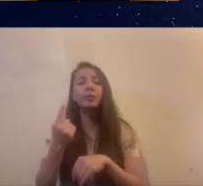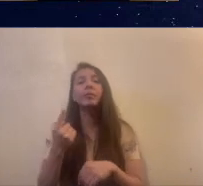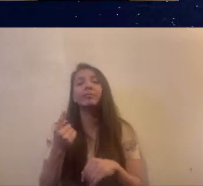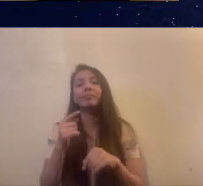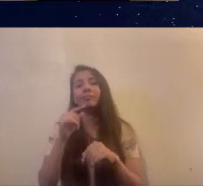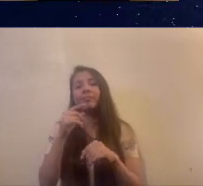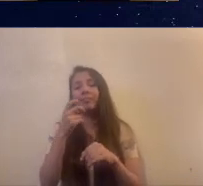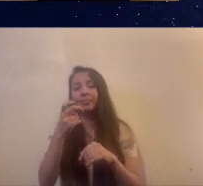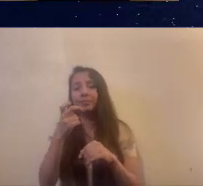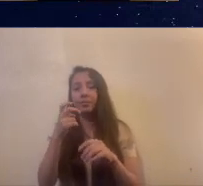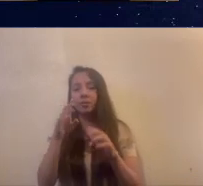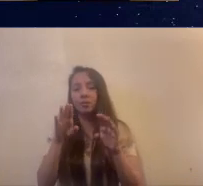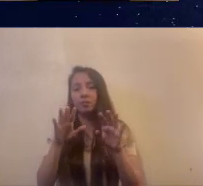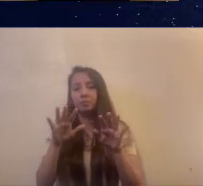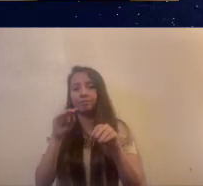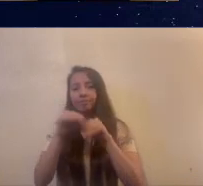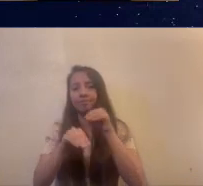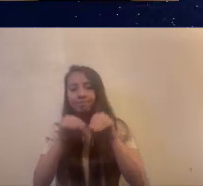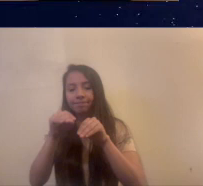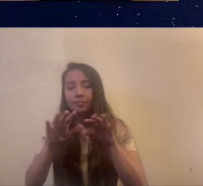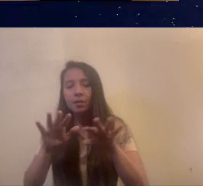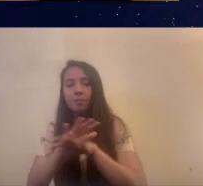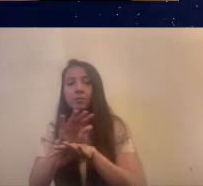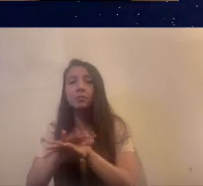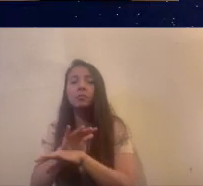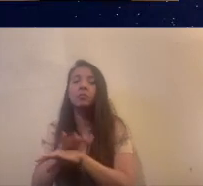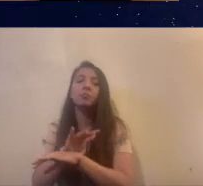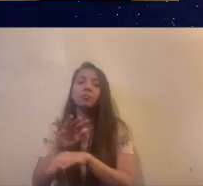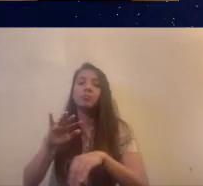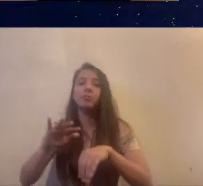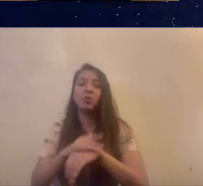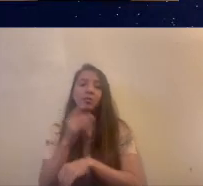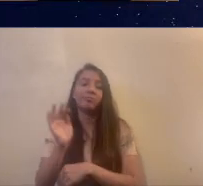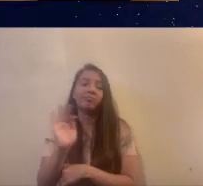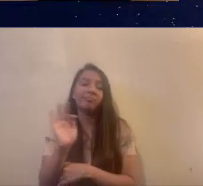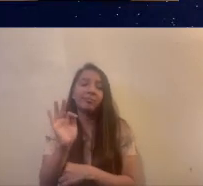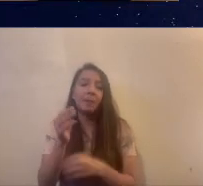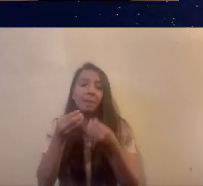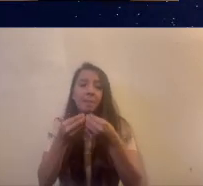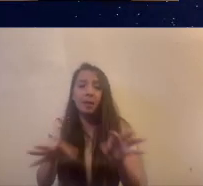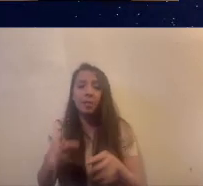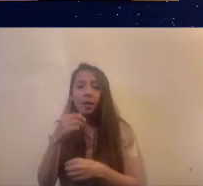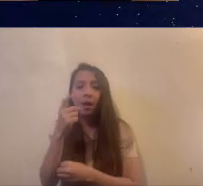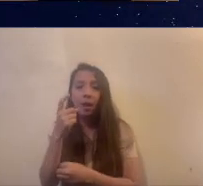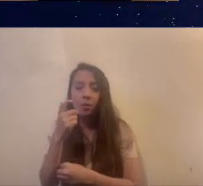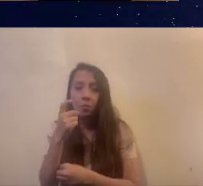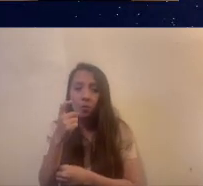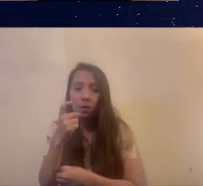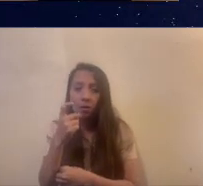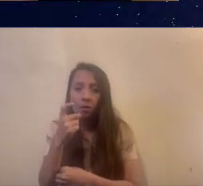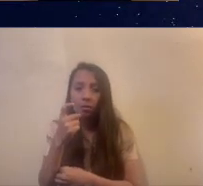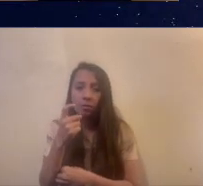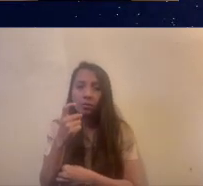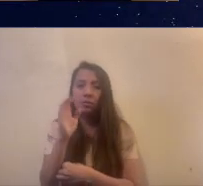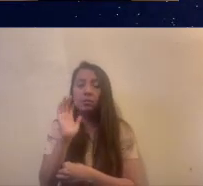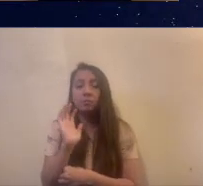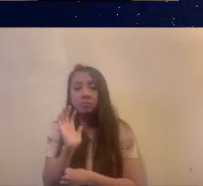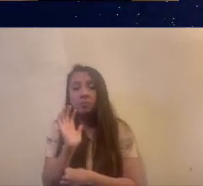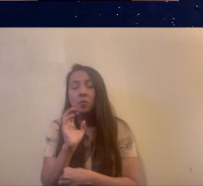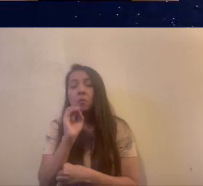con la redistribución de este elemento debido a la pérdida posiblemente de agua, tanto por